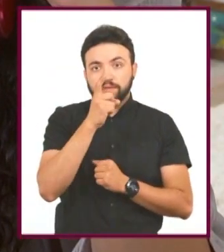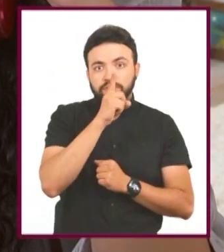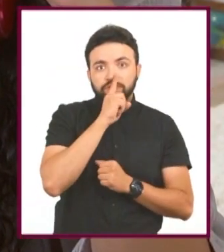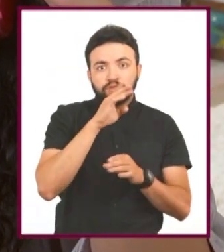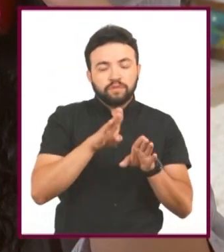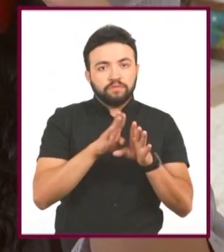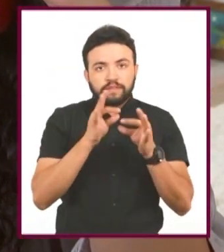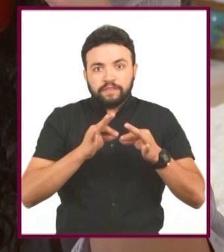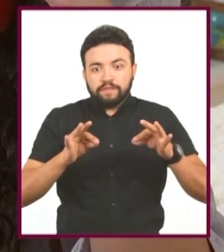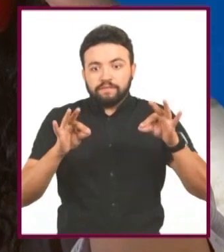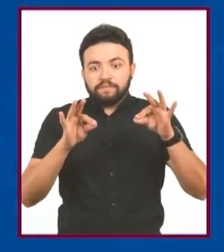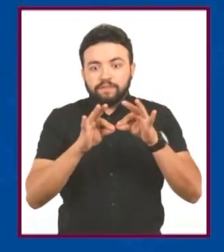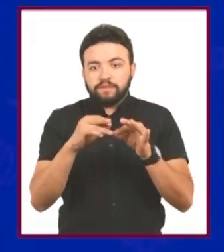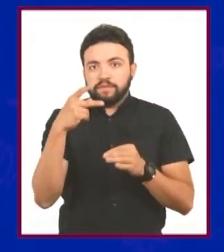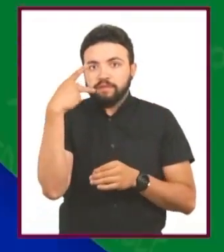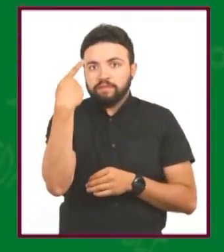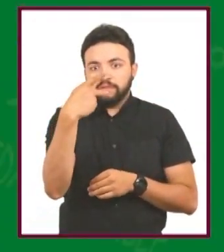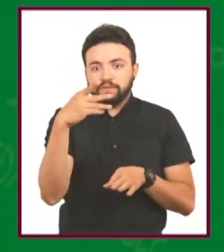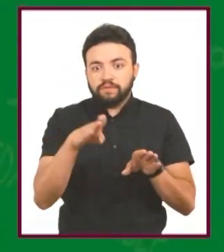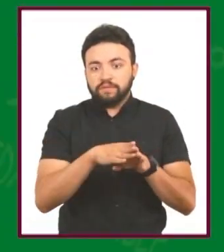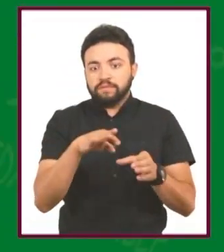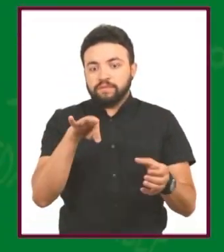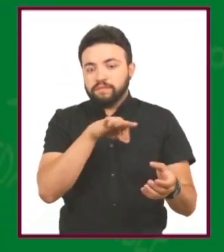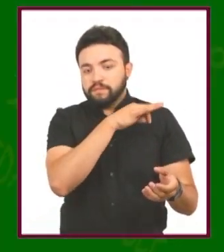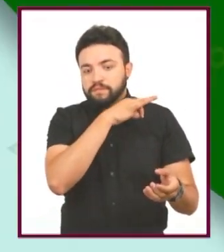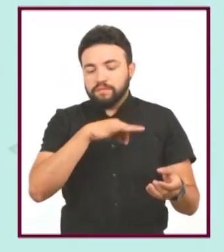de toda obra musical.